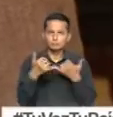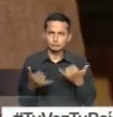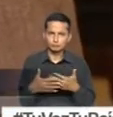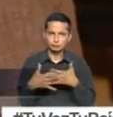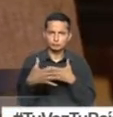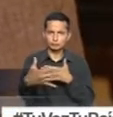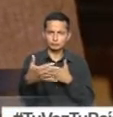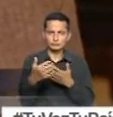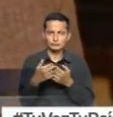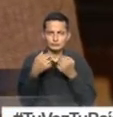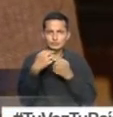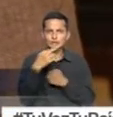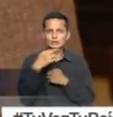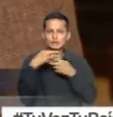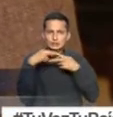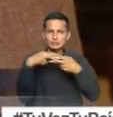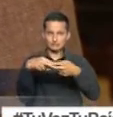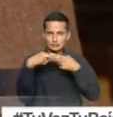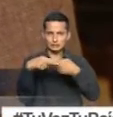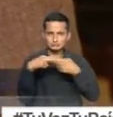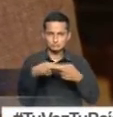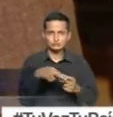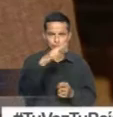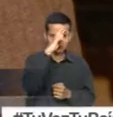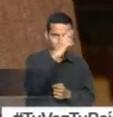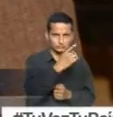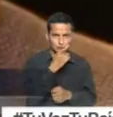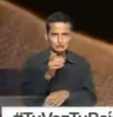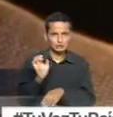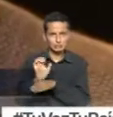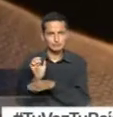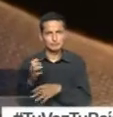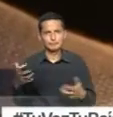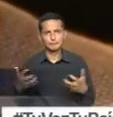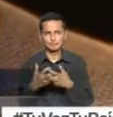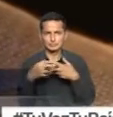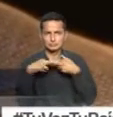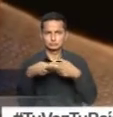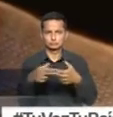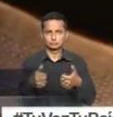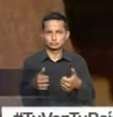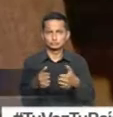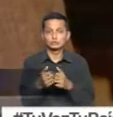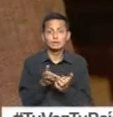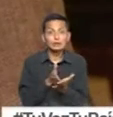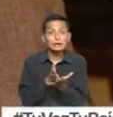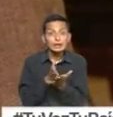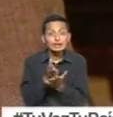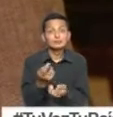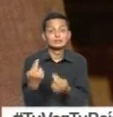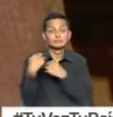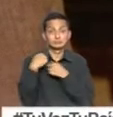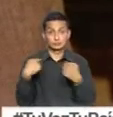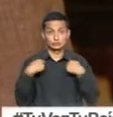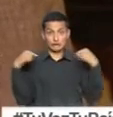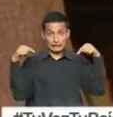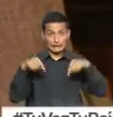atraviesan actualmente las relaciones bilaterales entre Ecuador y República Dominicana. Uno de los ejes de mi misión acá va a